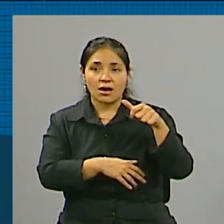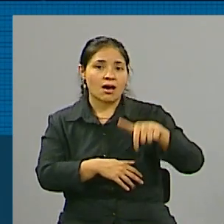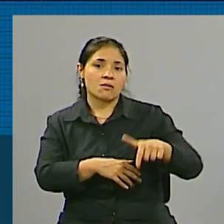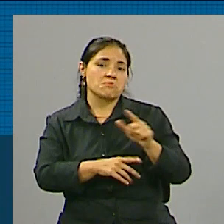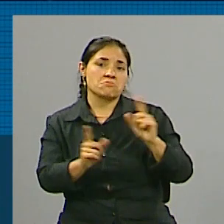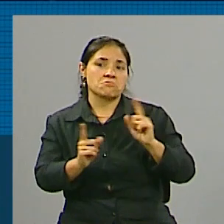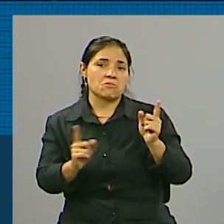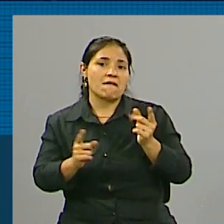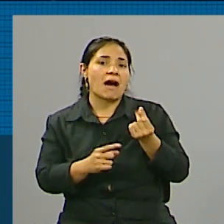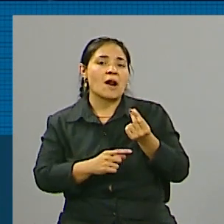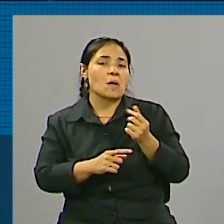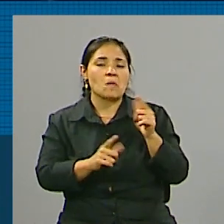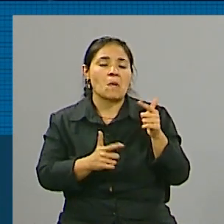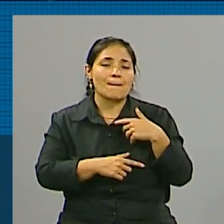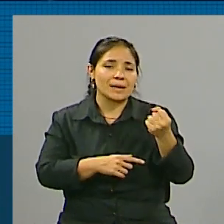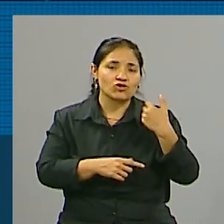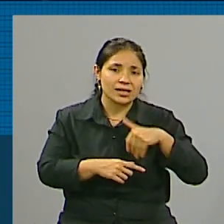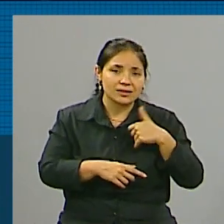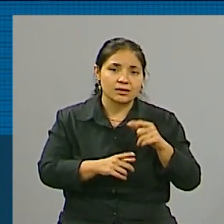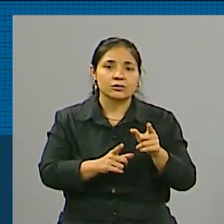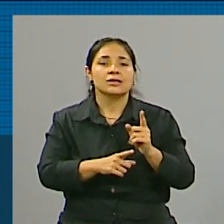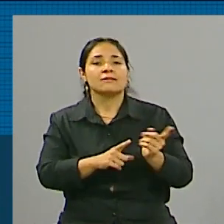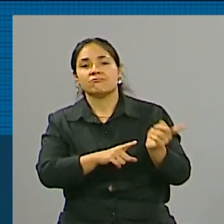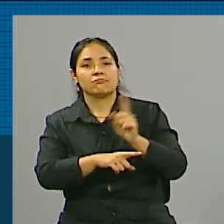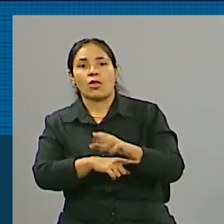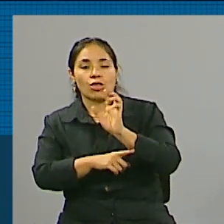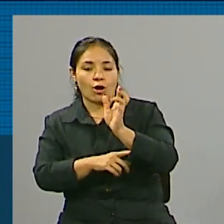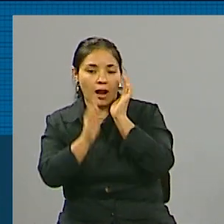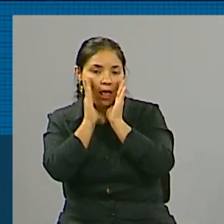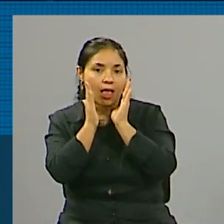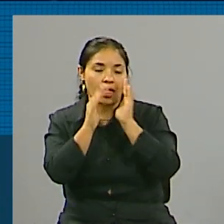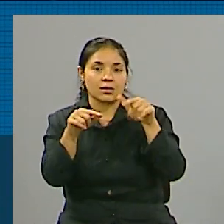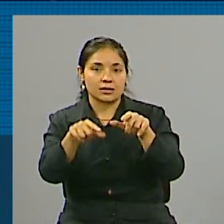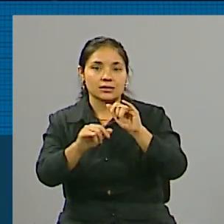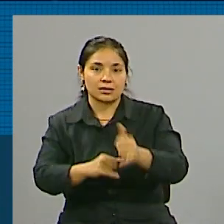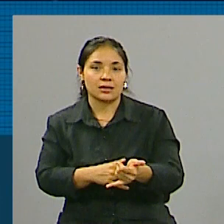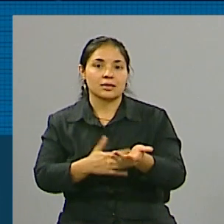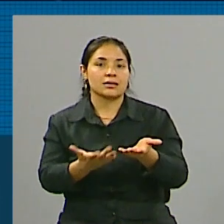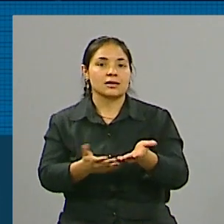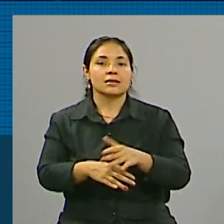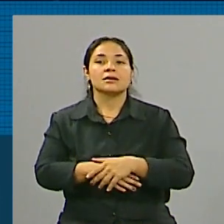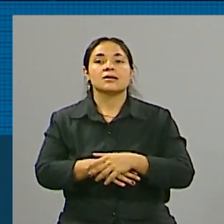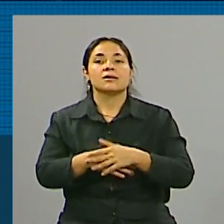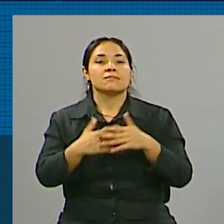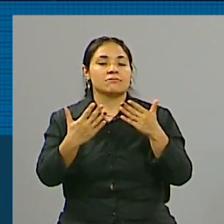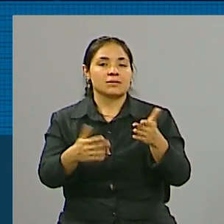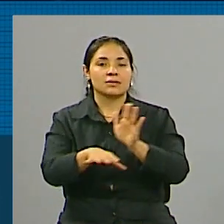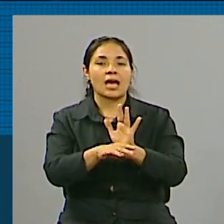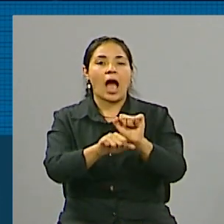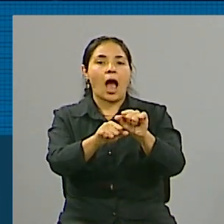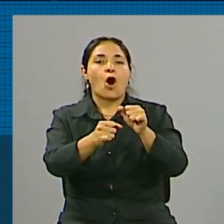cubriendo. Entonces, parte del excedente que genera una economía, ¿no?, y que intenta utilizarse para el